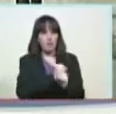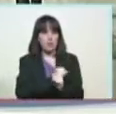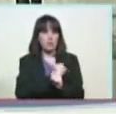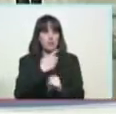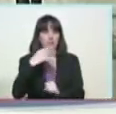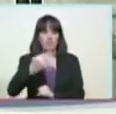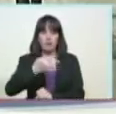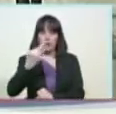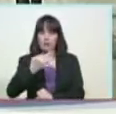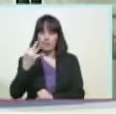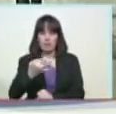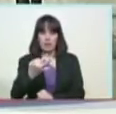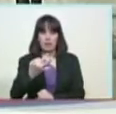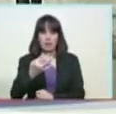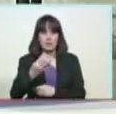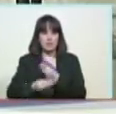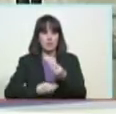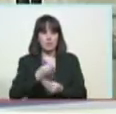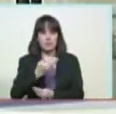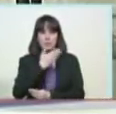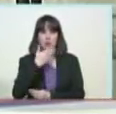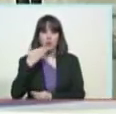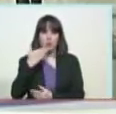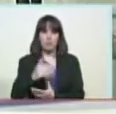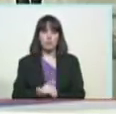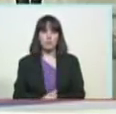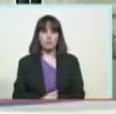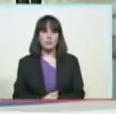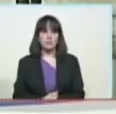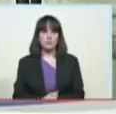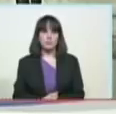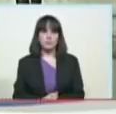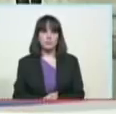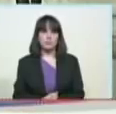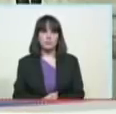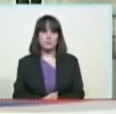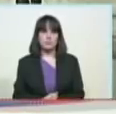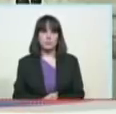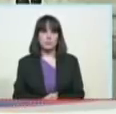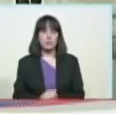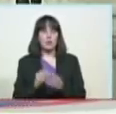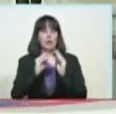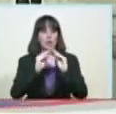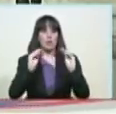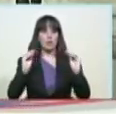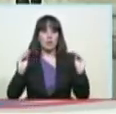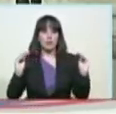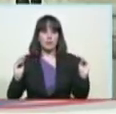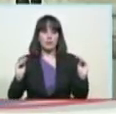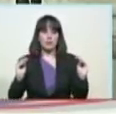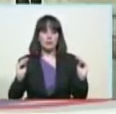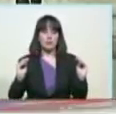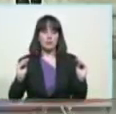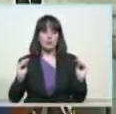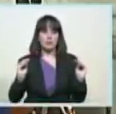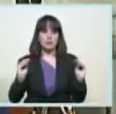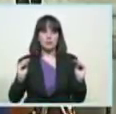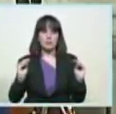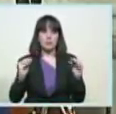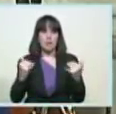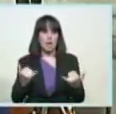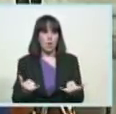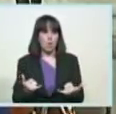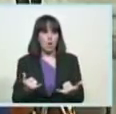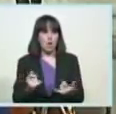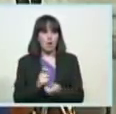certeza absoluta en que va a ser así por eso anuncio que la